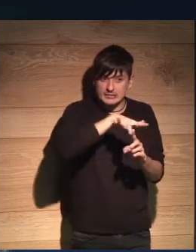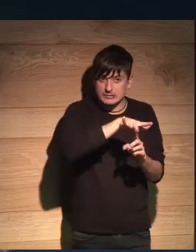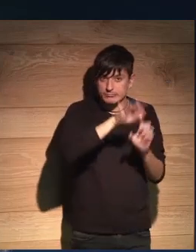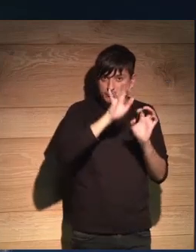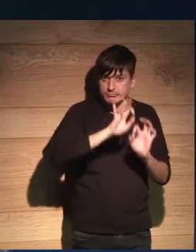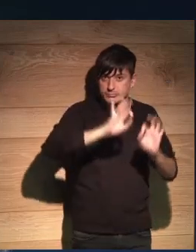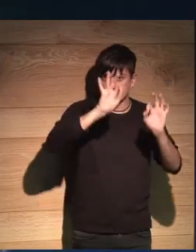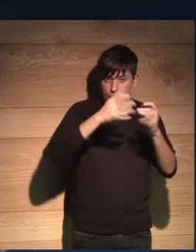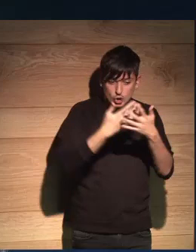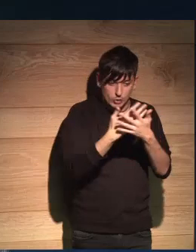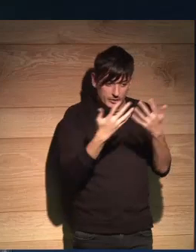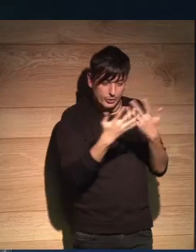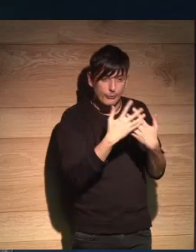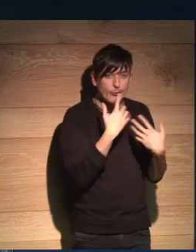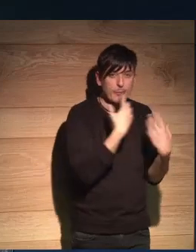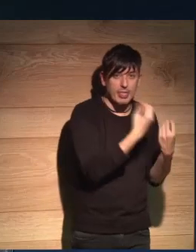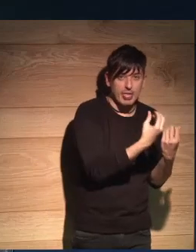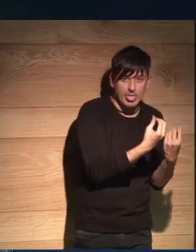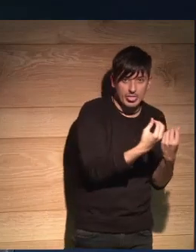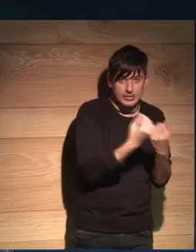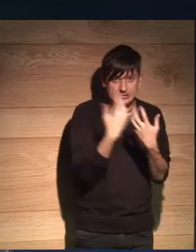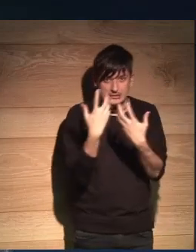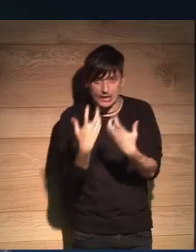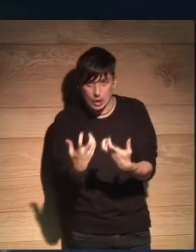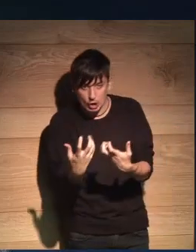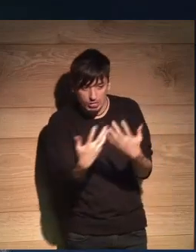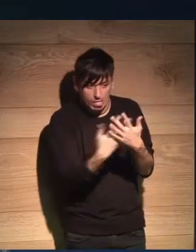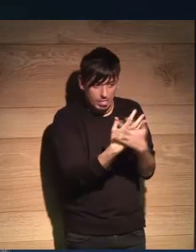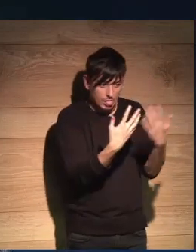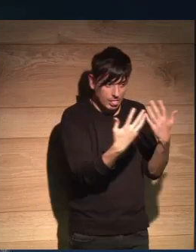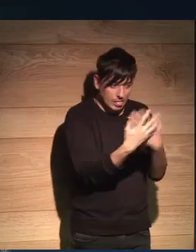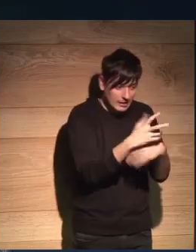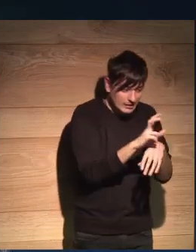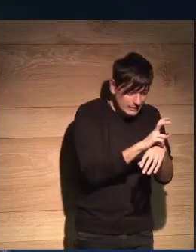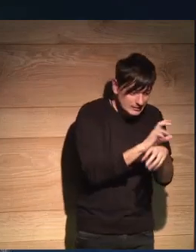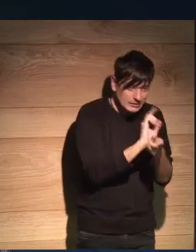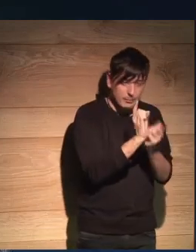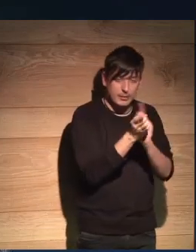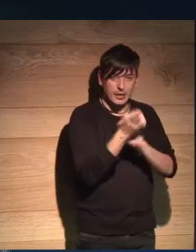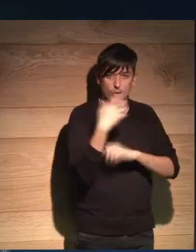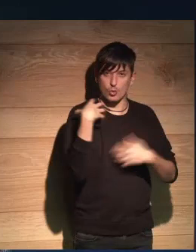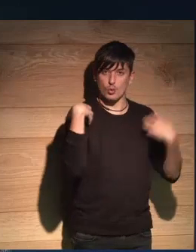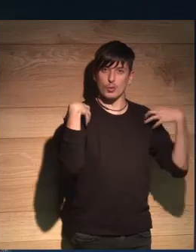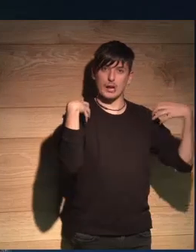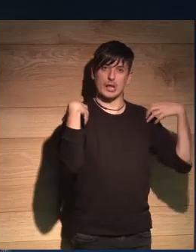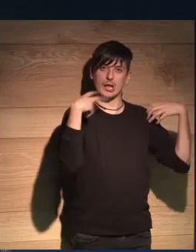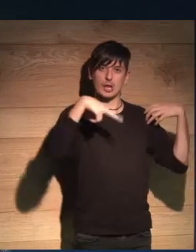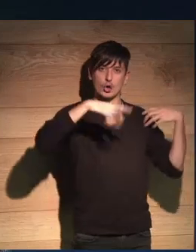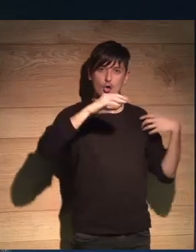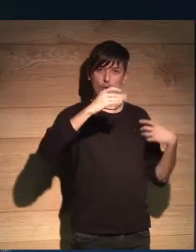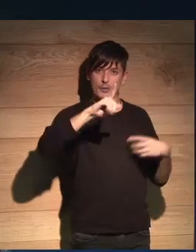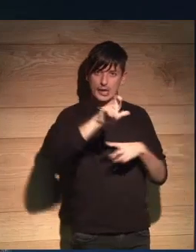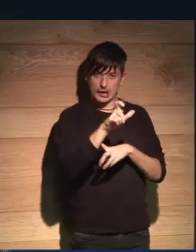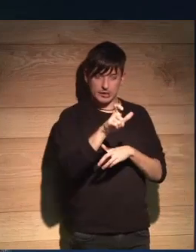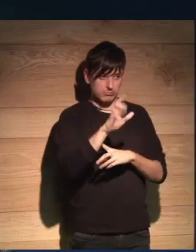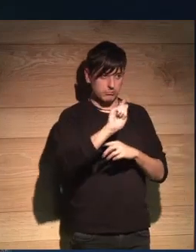los cuales se combina humedad con ambiente seco, la podredumbre gris pasa a ser podredumbre noble. Y entonces se obtiene ese vino